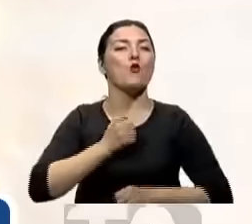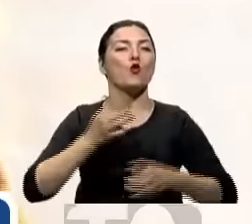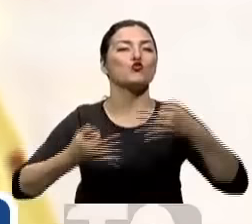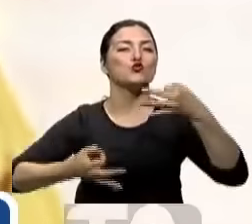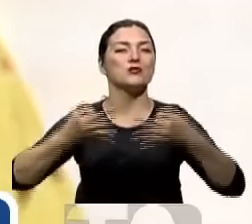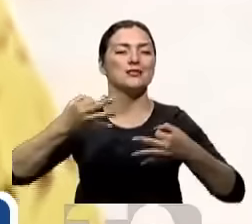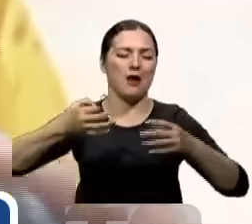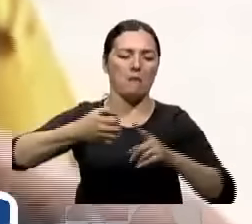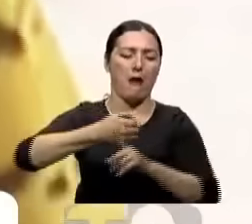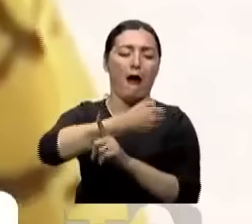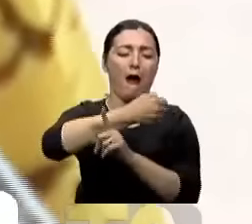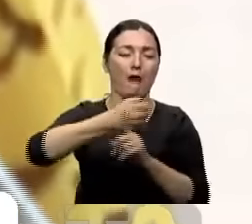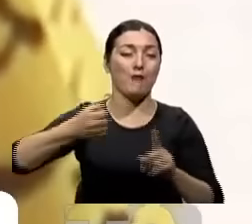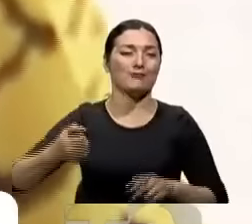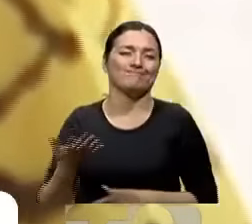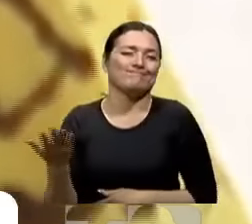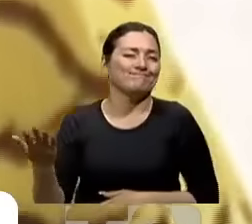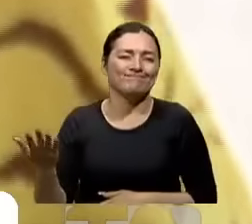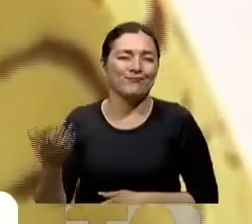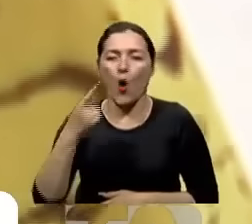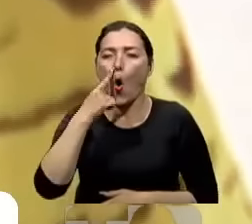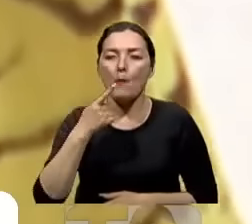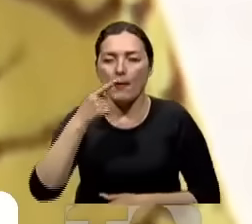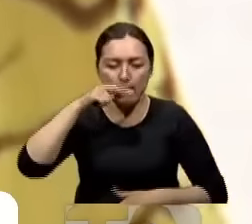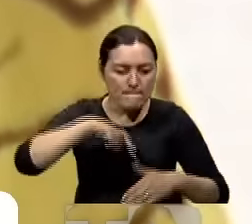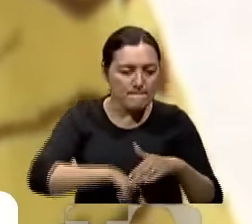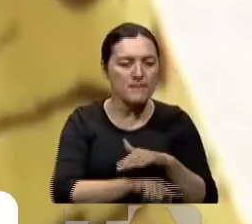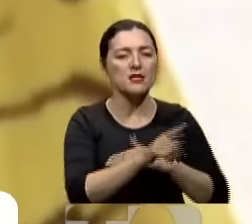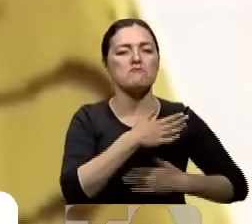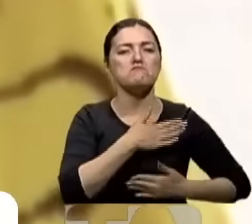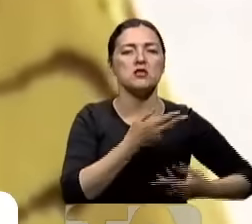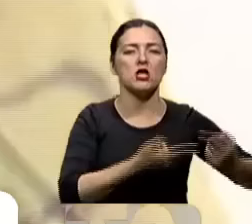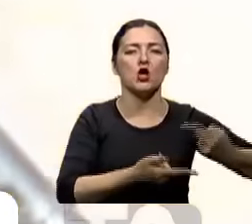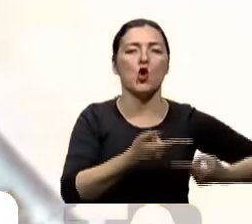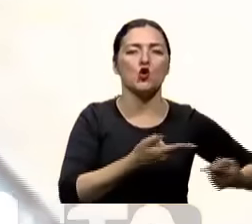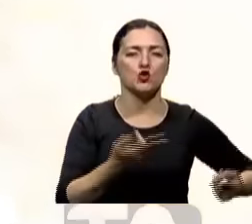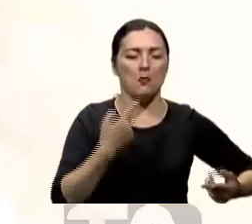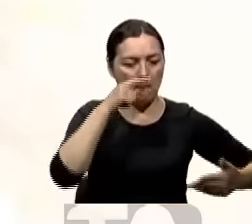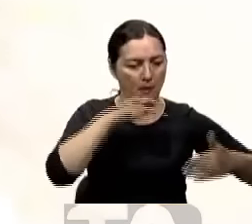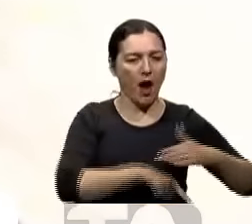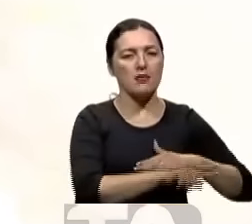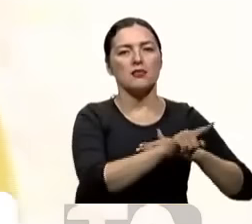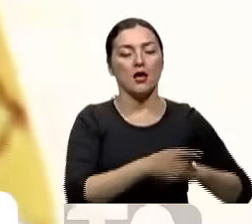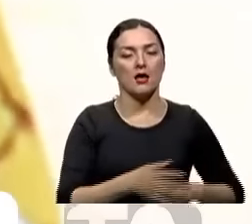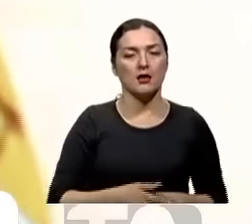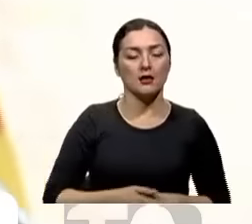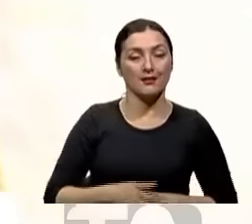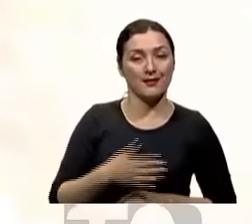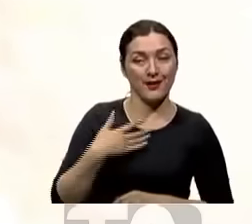El tipo se va a meter al local como para protegerse porque venía harta gente detrás de él. Uno de los perros